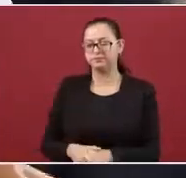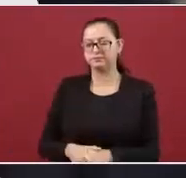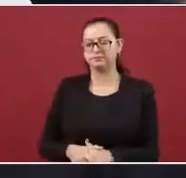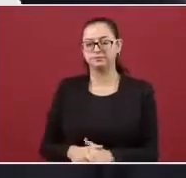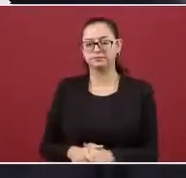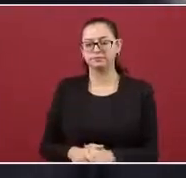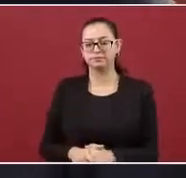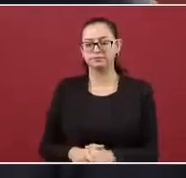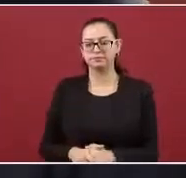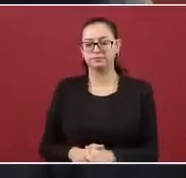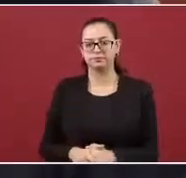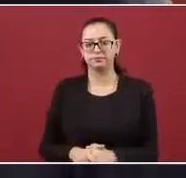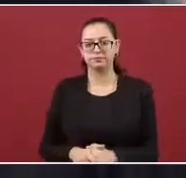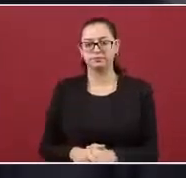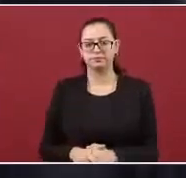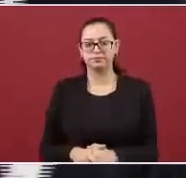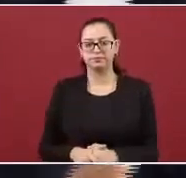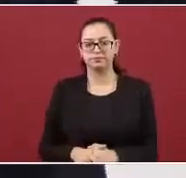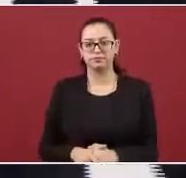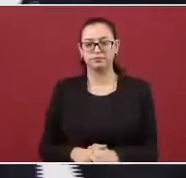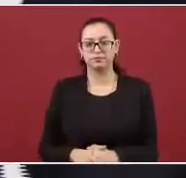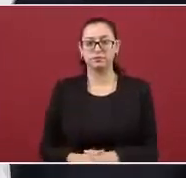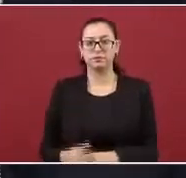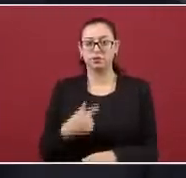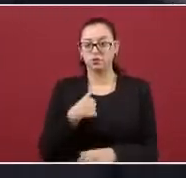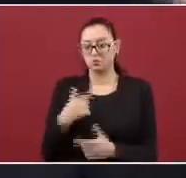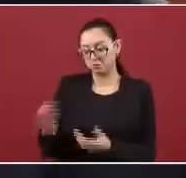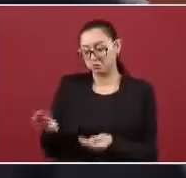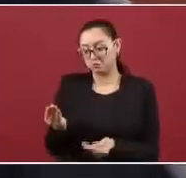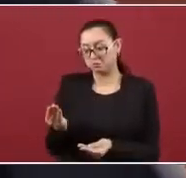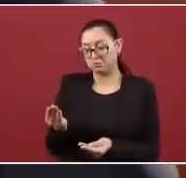Porque si yo me quedo callado